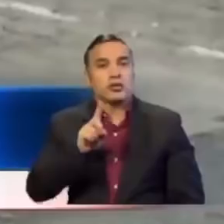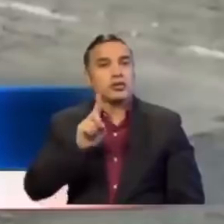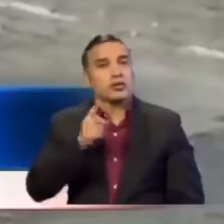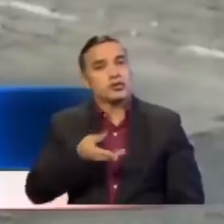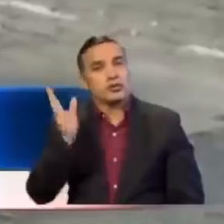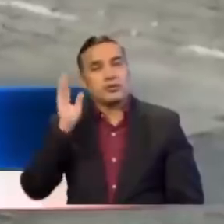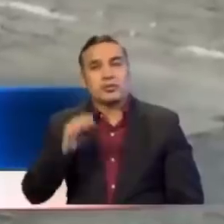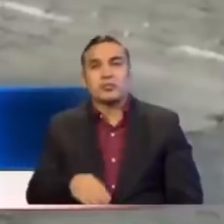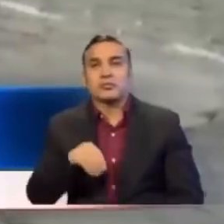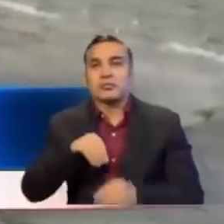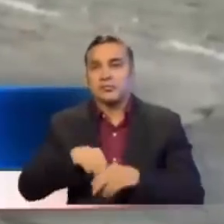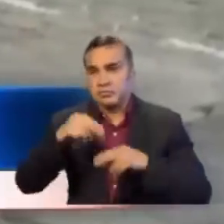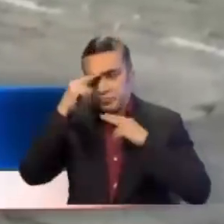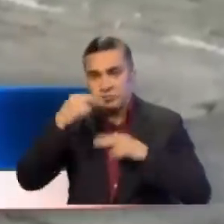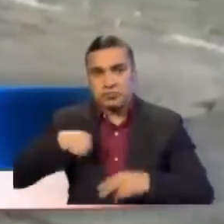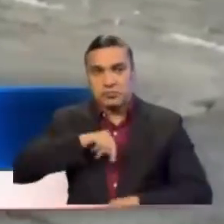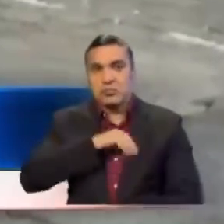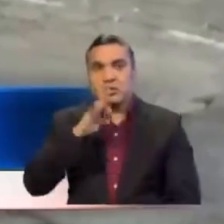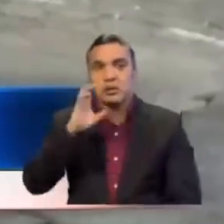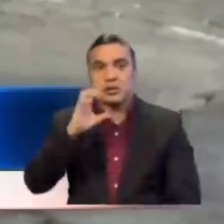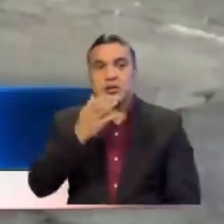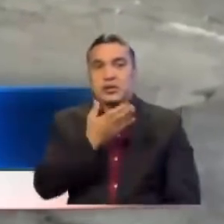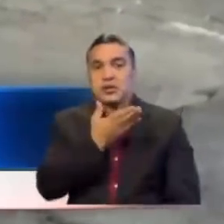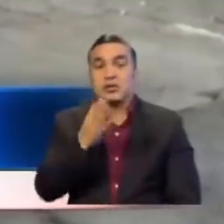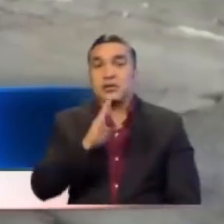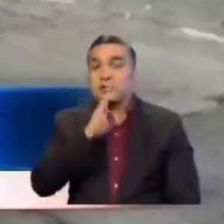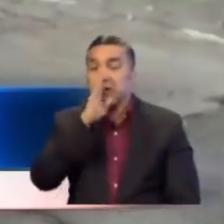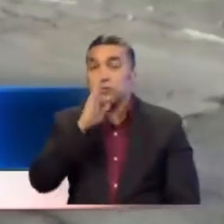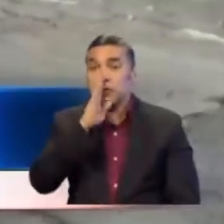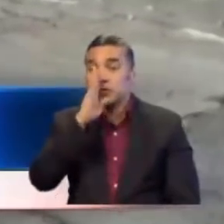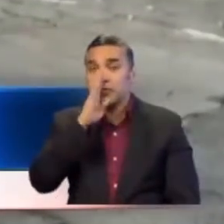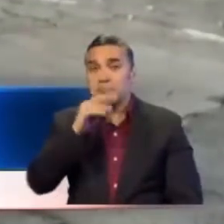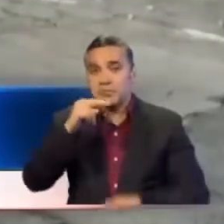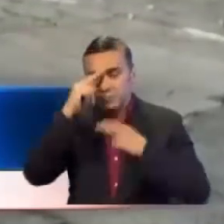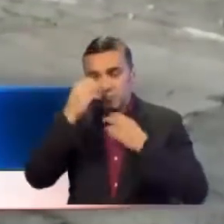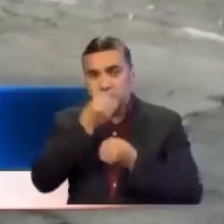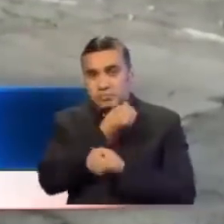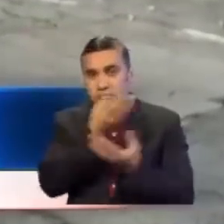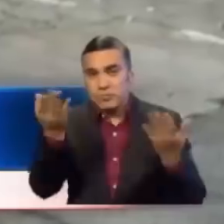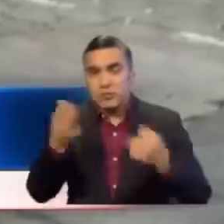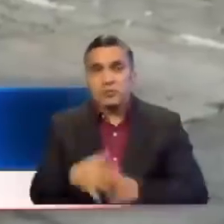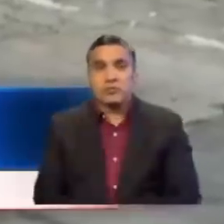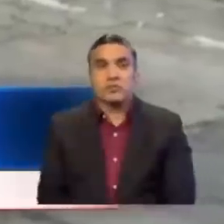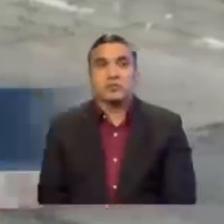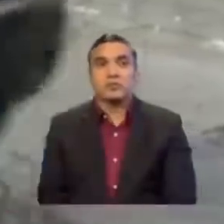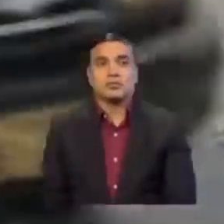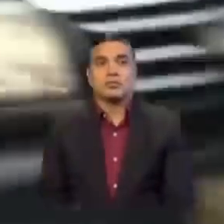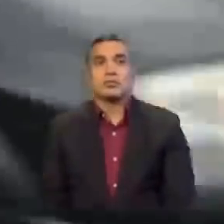sintonía acá en el noticiero de TC Televisión, siempre, siempre el canal de las noticias.